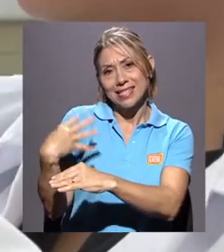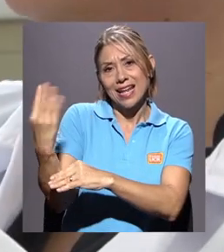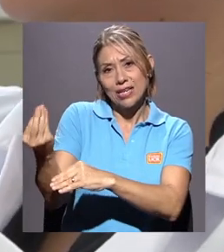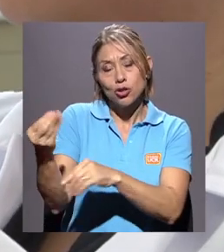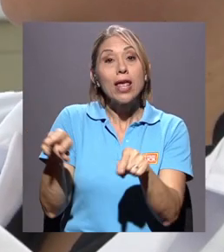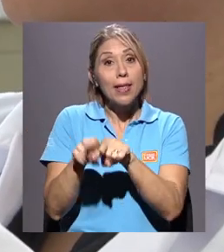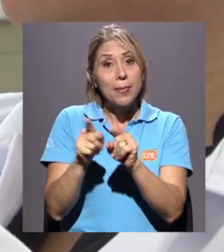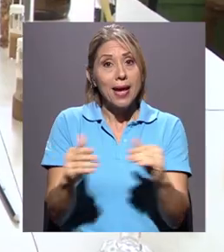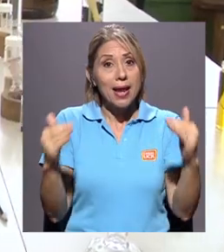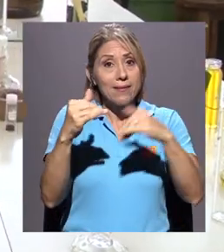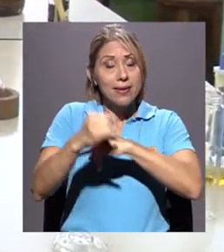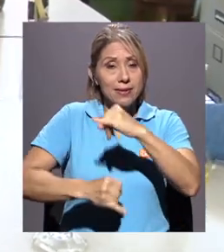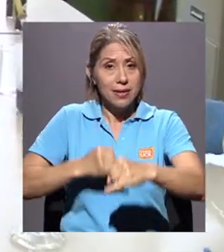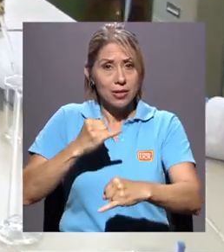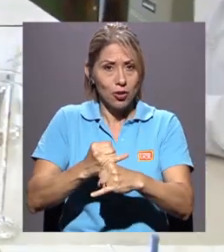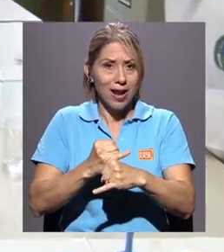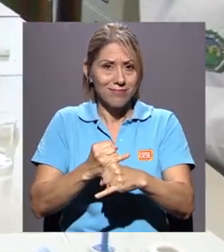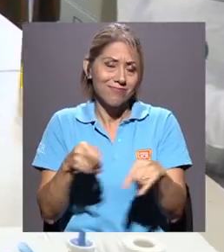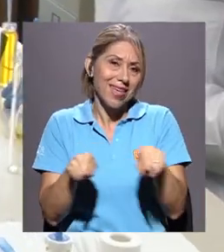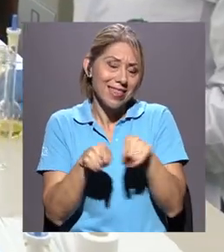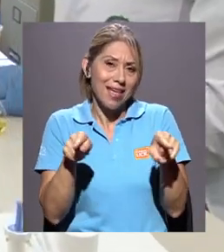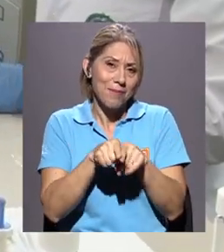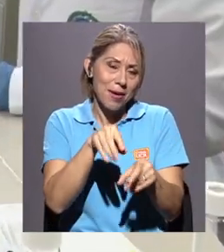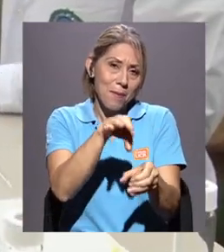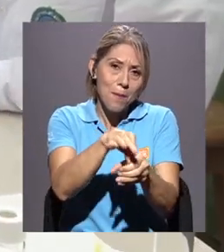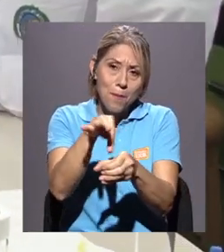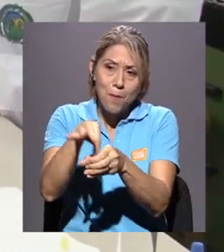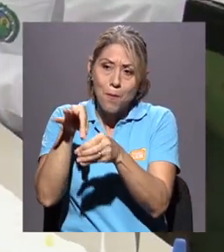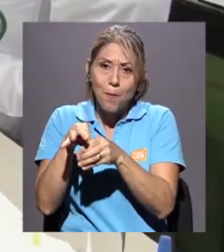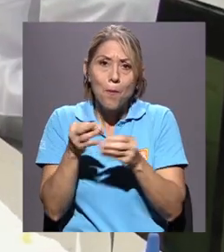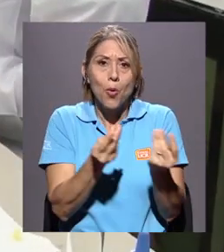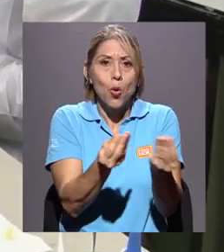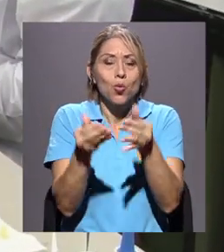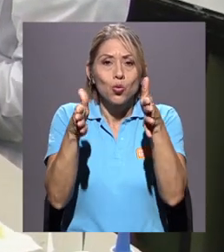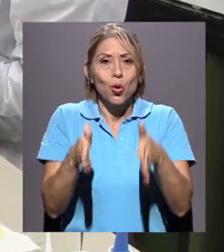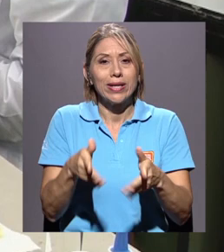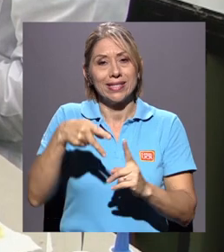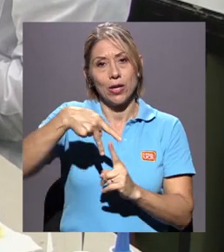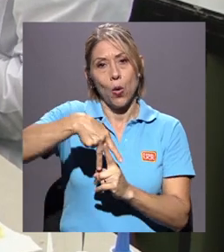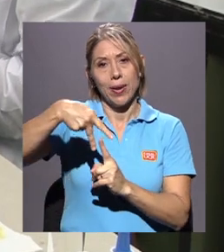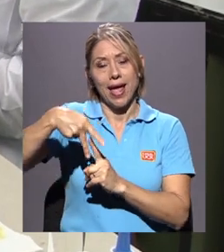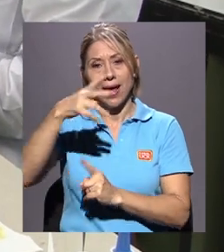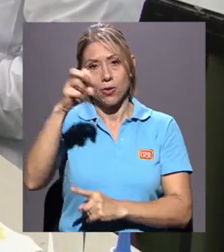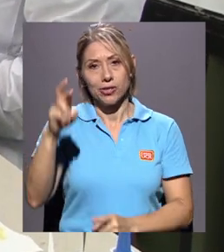entes internacionales, y por supuesto a productores y cooperativas costarricenses.